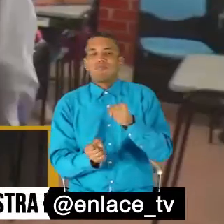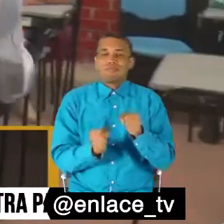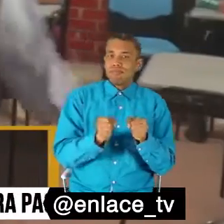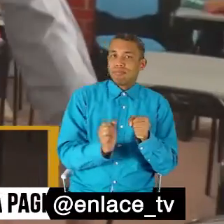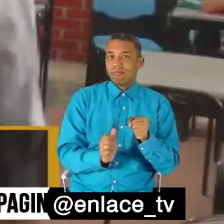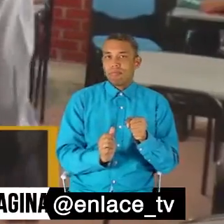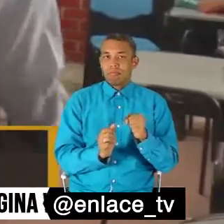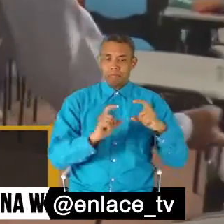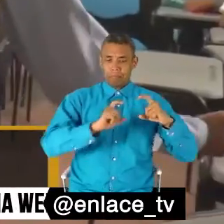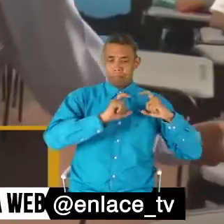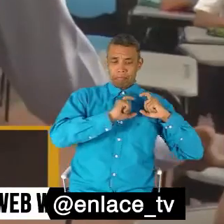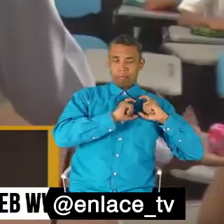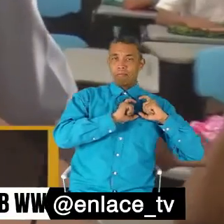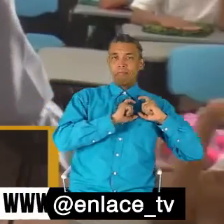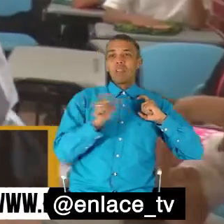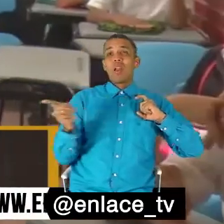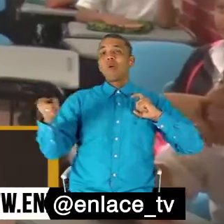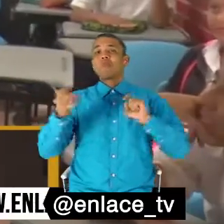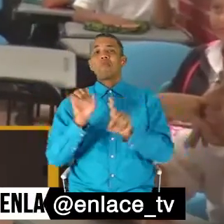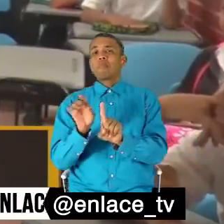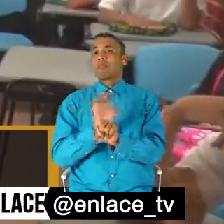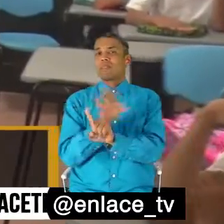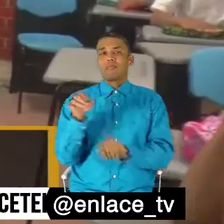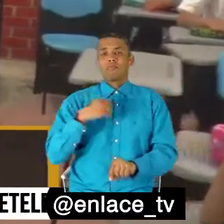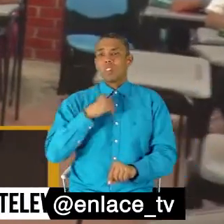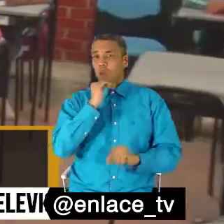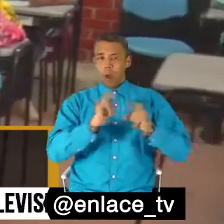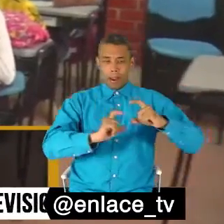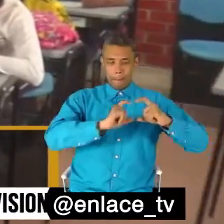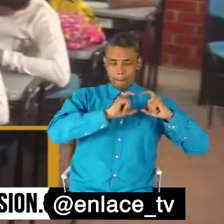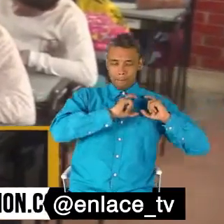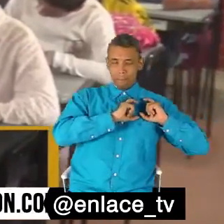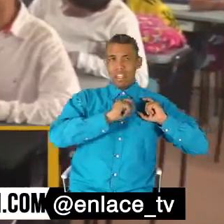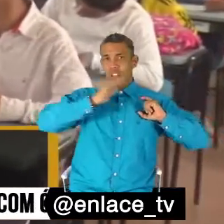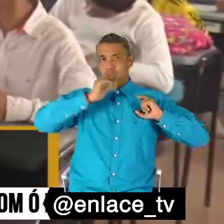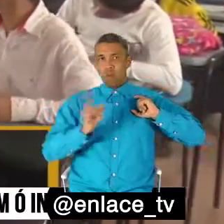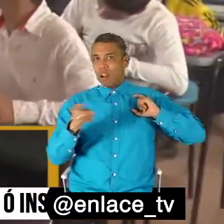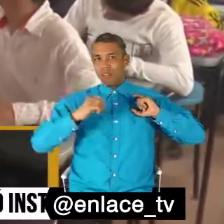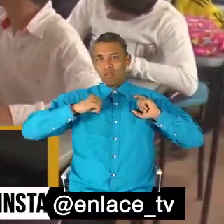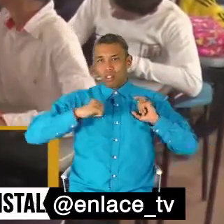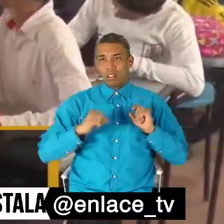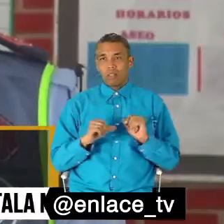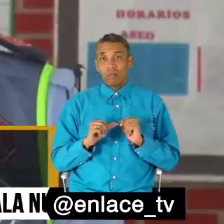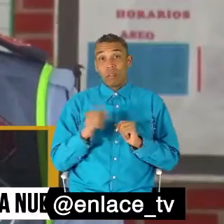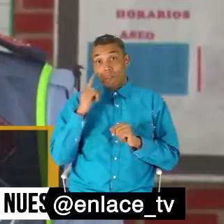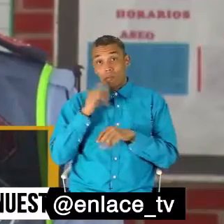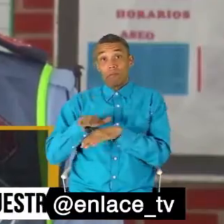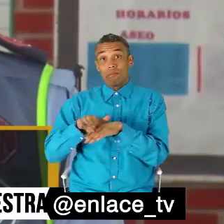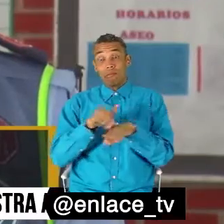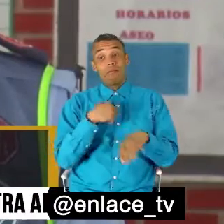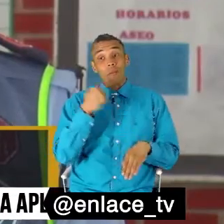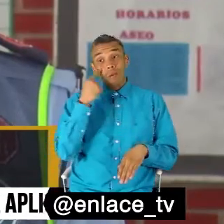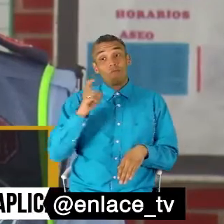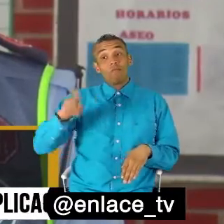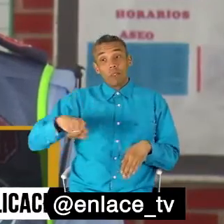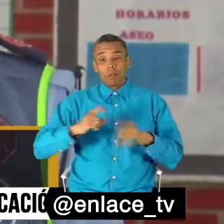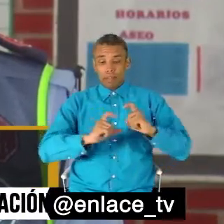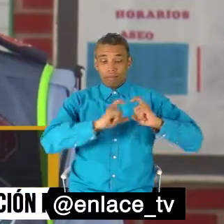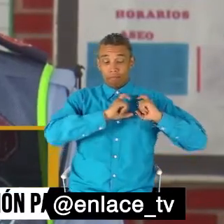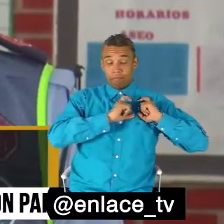o velocípedos sin licencia de conducción, entonces se les aclaró los puntos del cómo debían tramitar este tipo